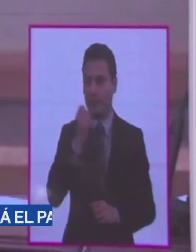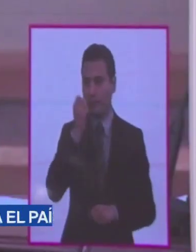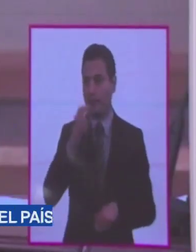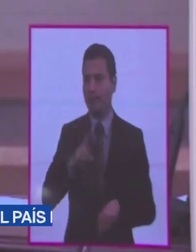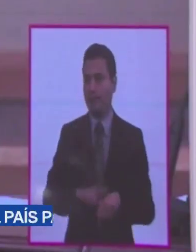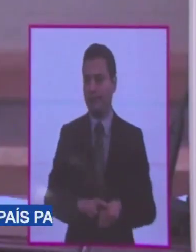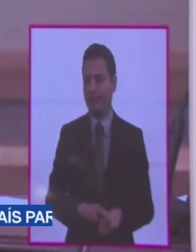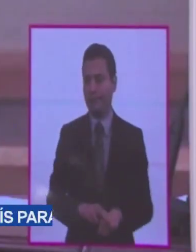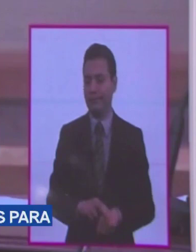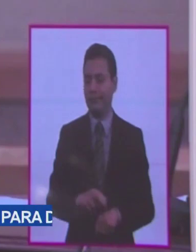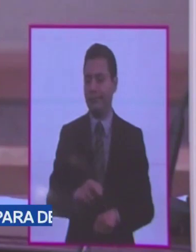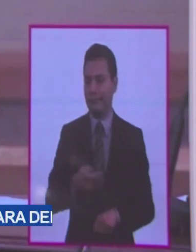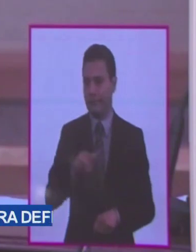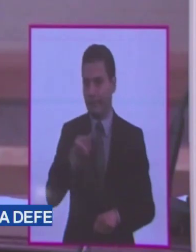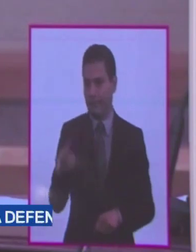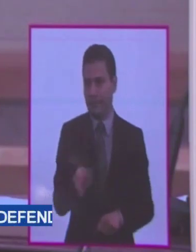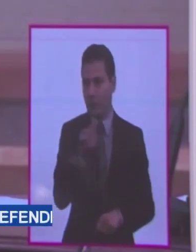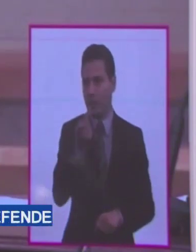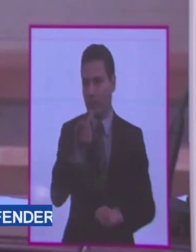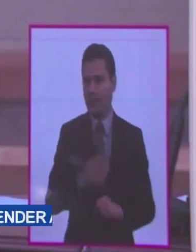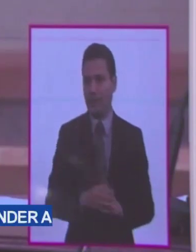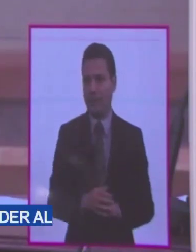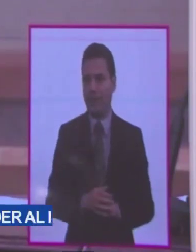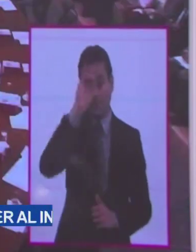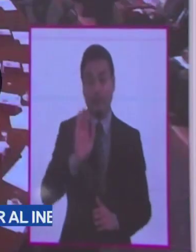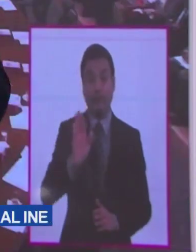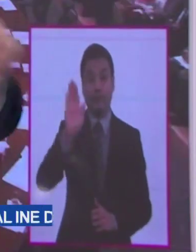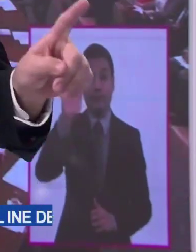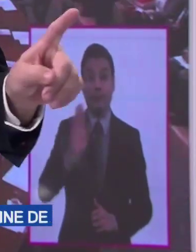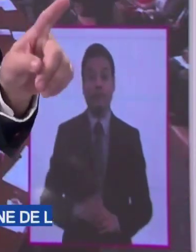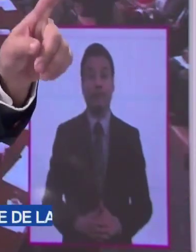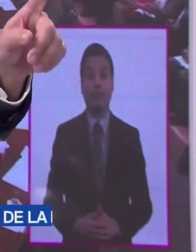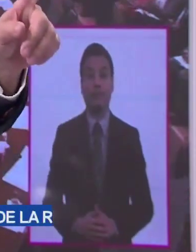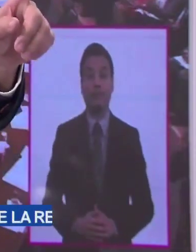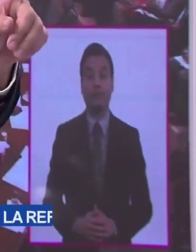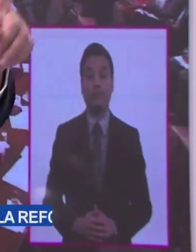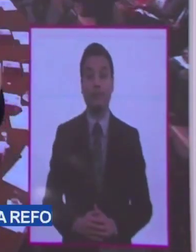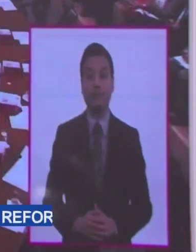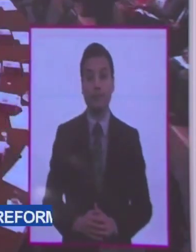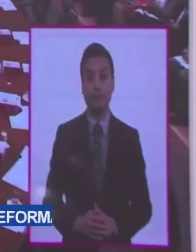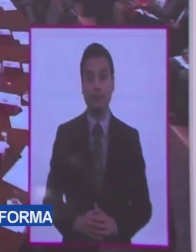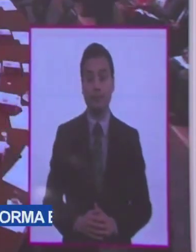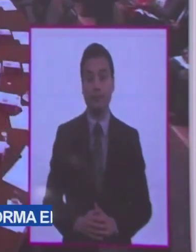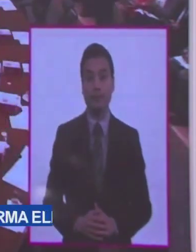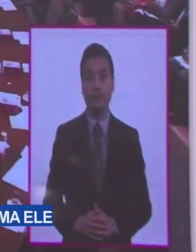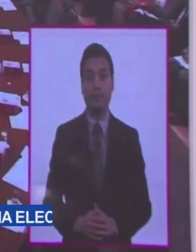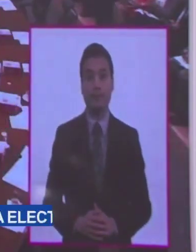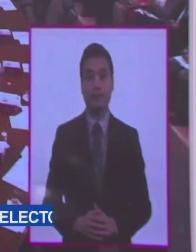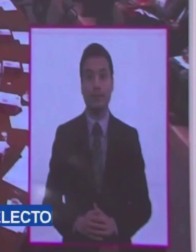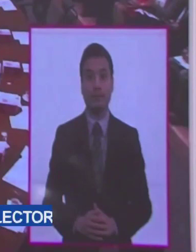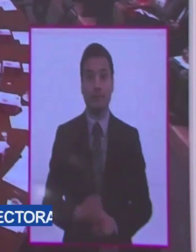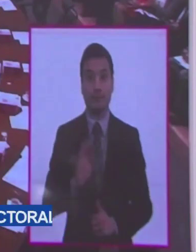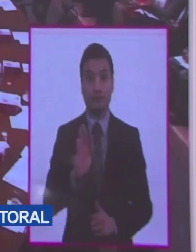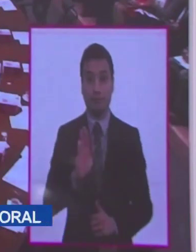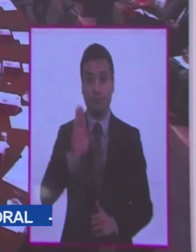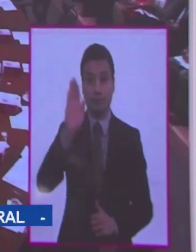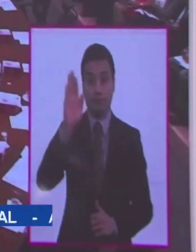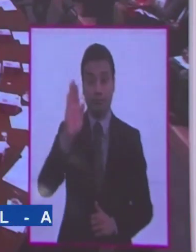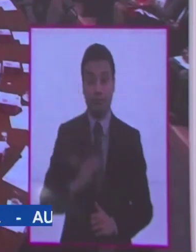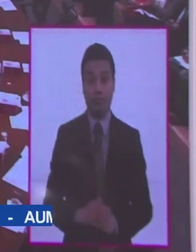lentamente deben salvaguardarse las instituciones no pueden ser botín ni del presidente López Obrador